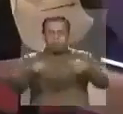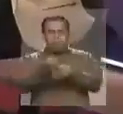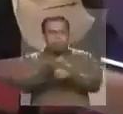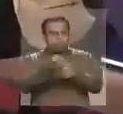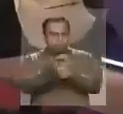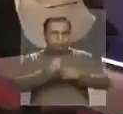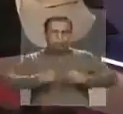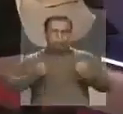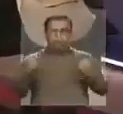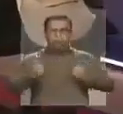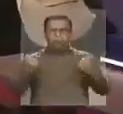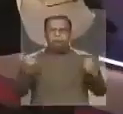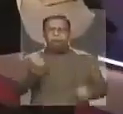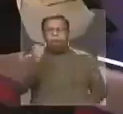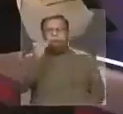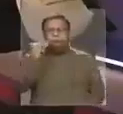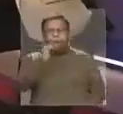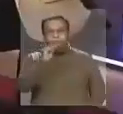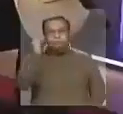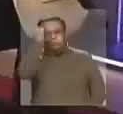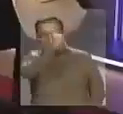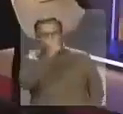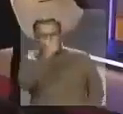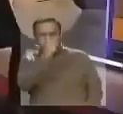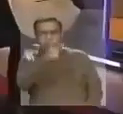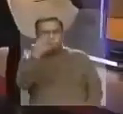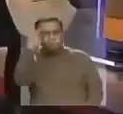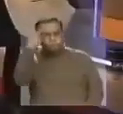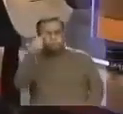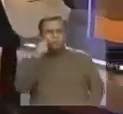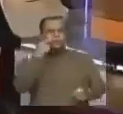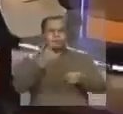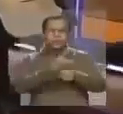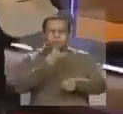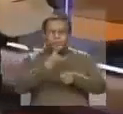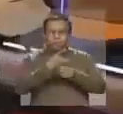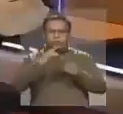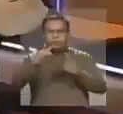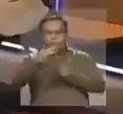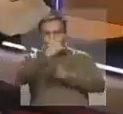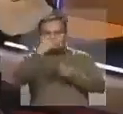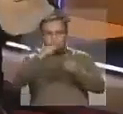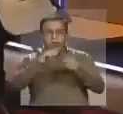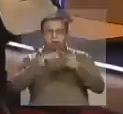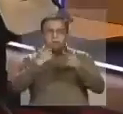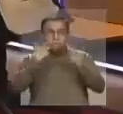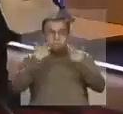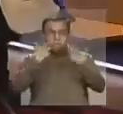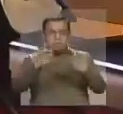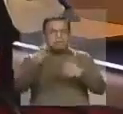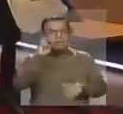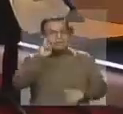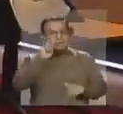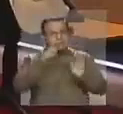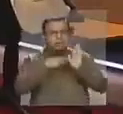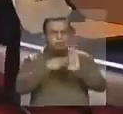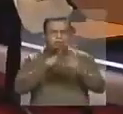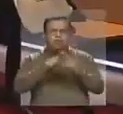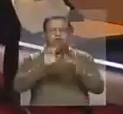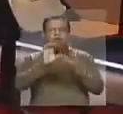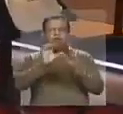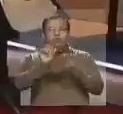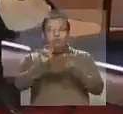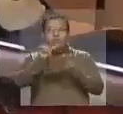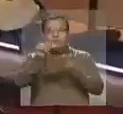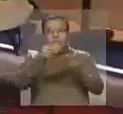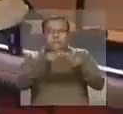como Bogotá a las mujeres negras las instrumentaliza, las hipersexualiza, las cosifica. Y